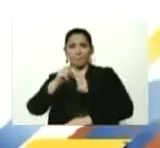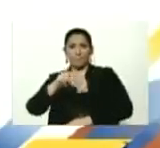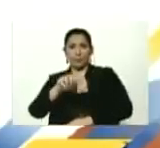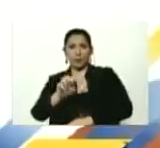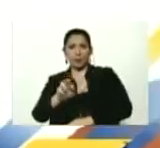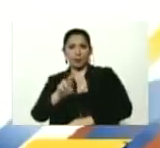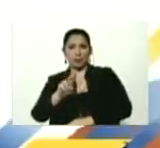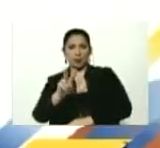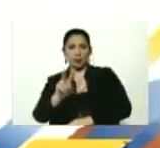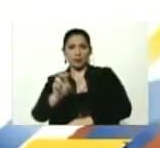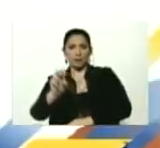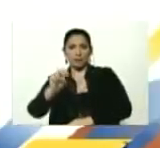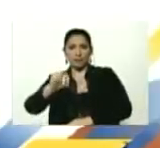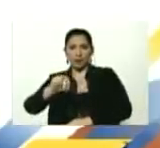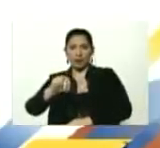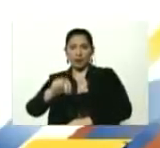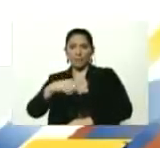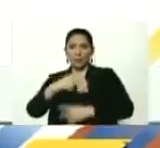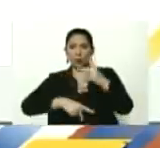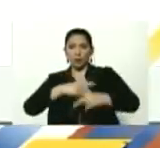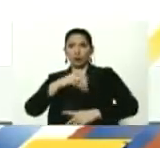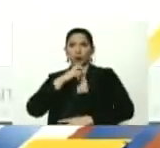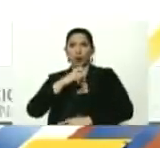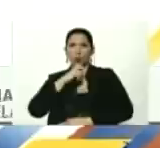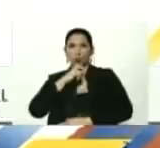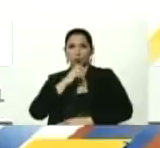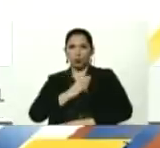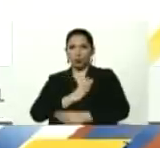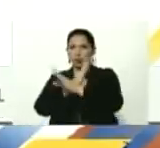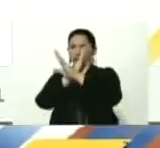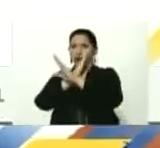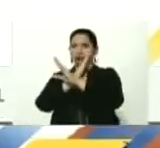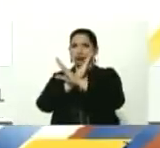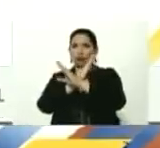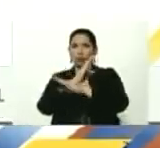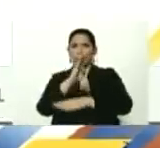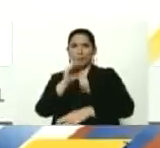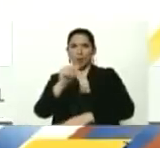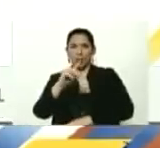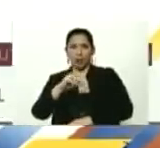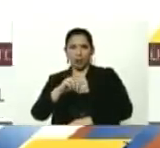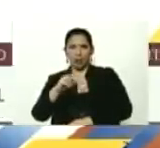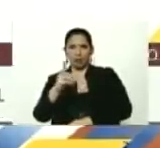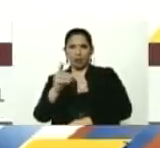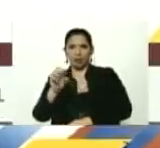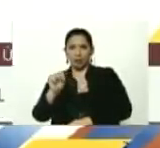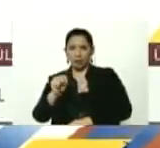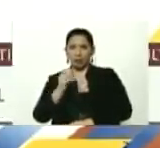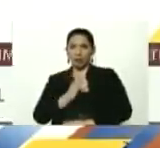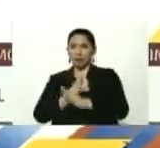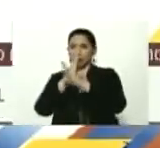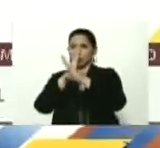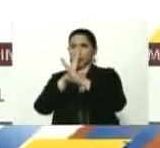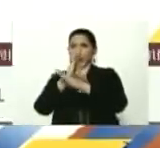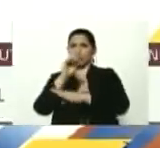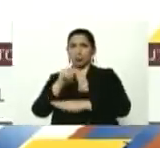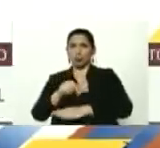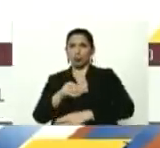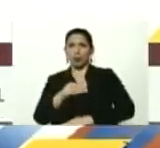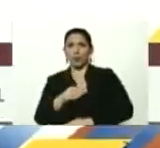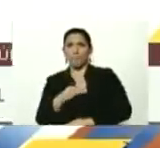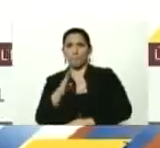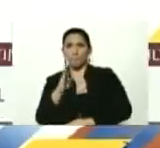Minerven para la producción de oro, se sancionó al Bandes, se sancionó al Bandes